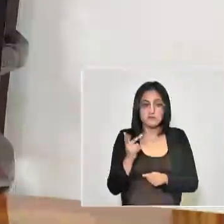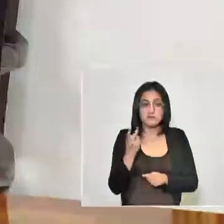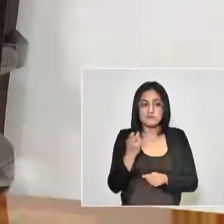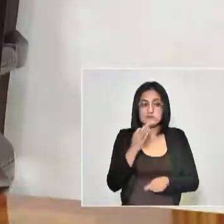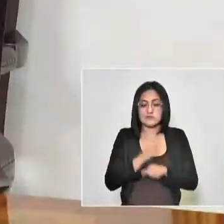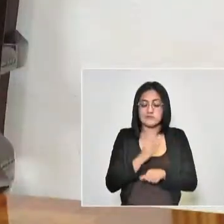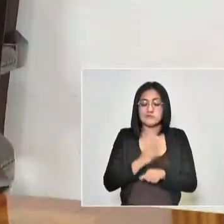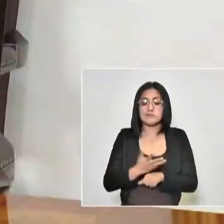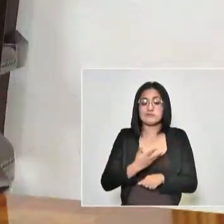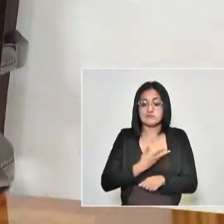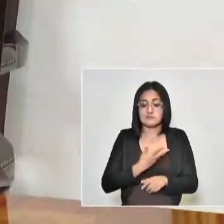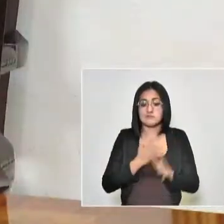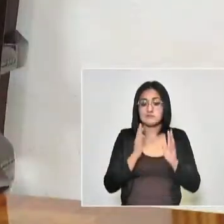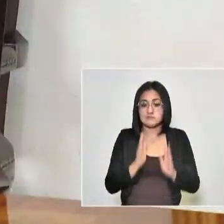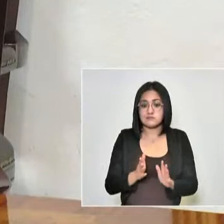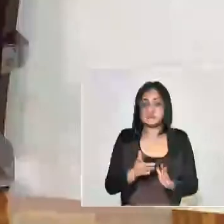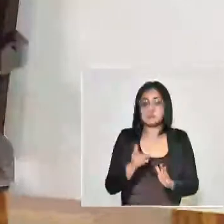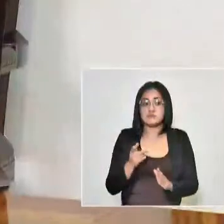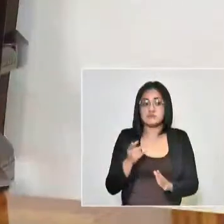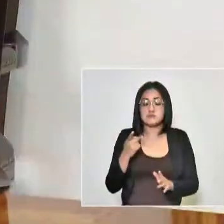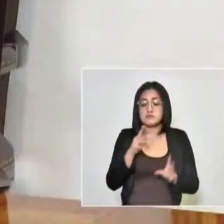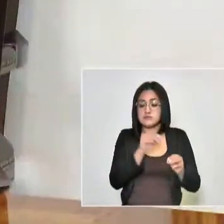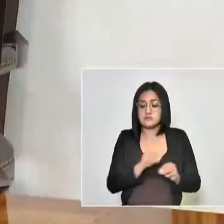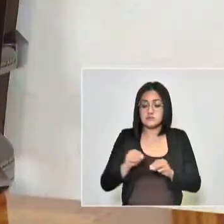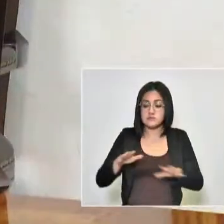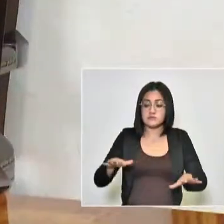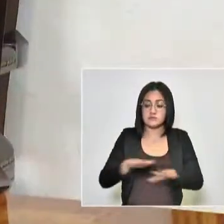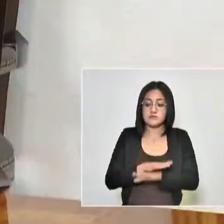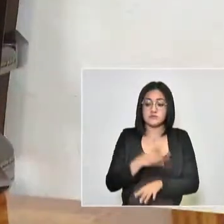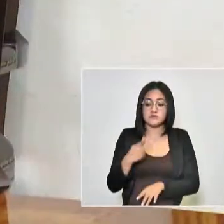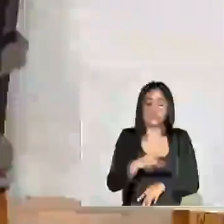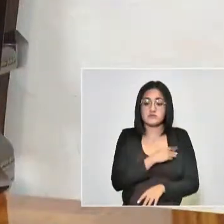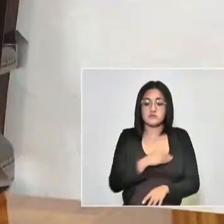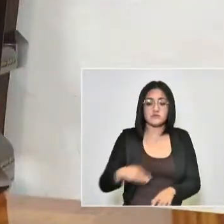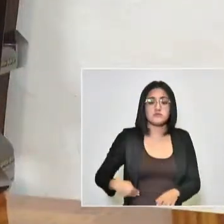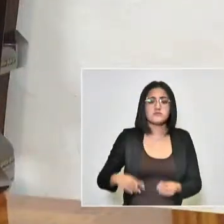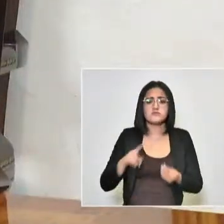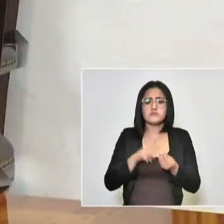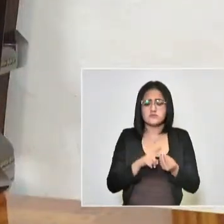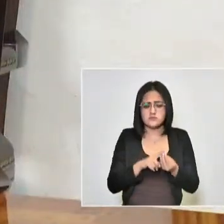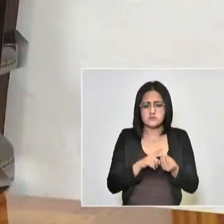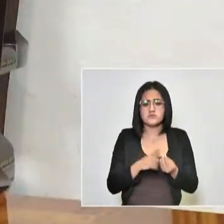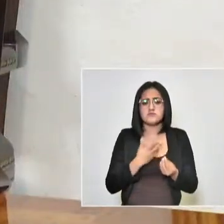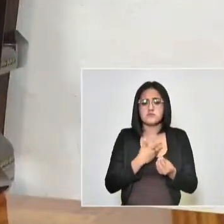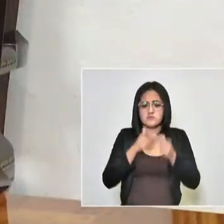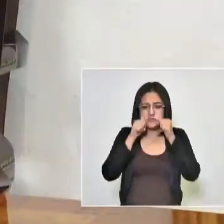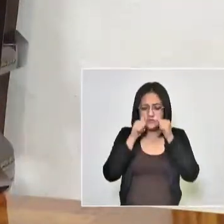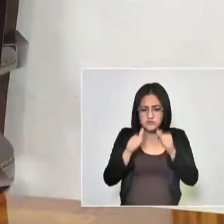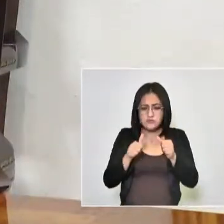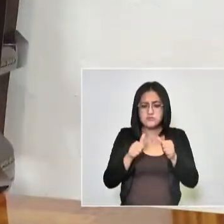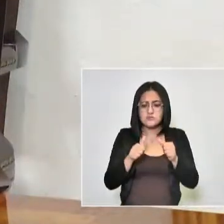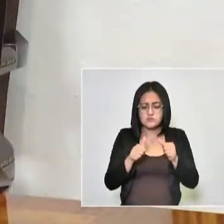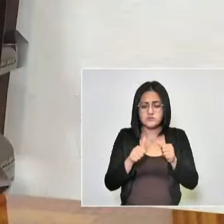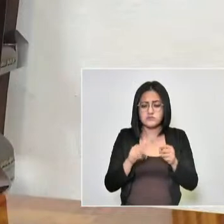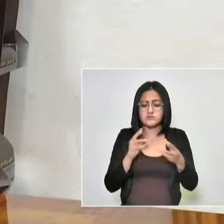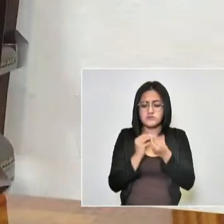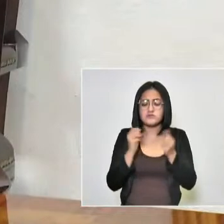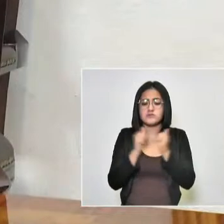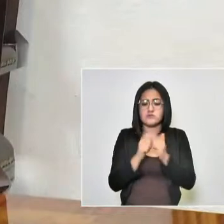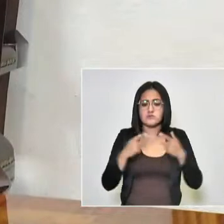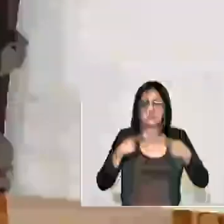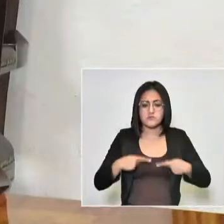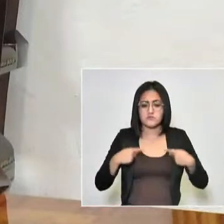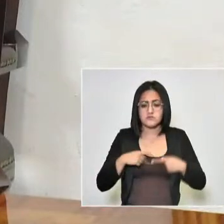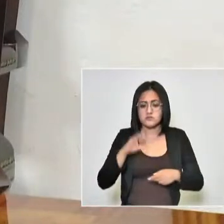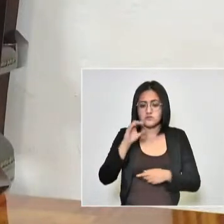se encuentran allá en el sitio y se trasladan a los municipios en donde se requiere su atención, junto con la gente de